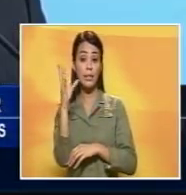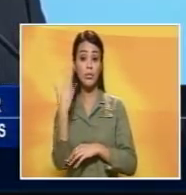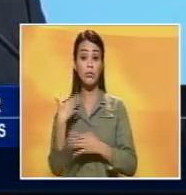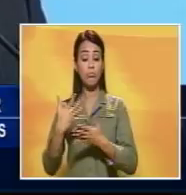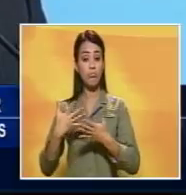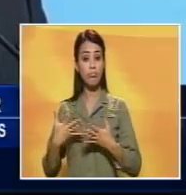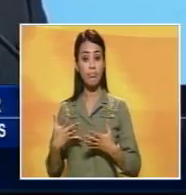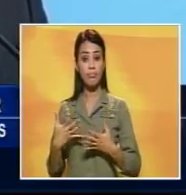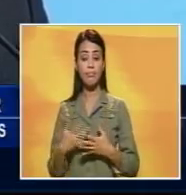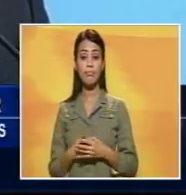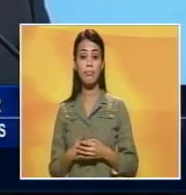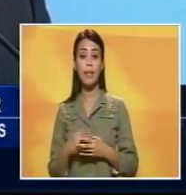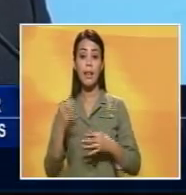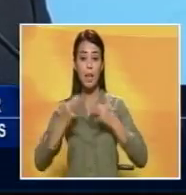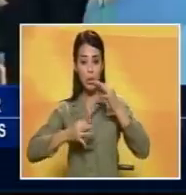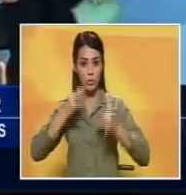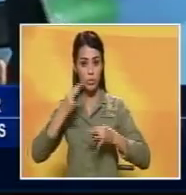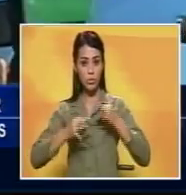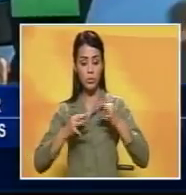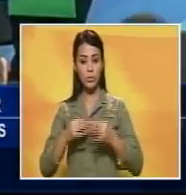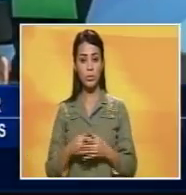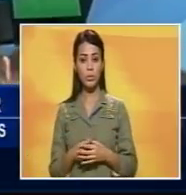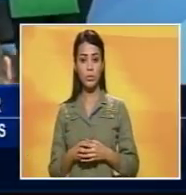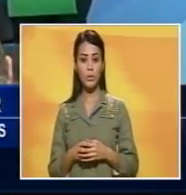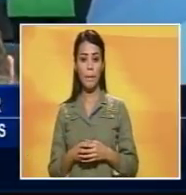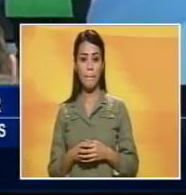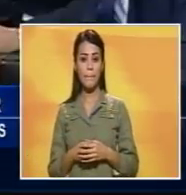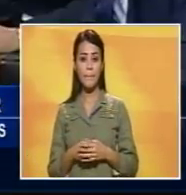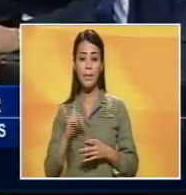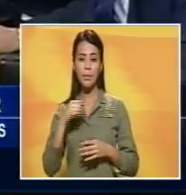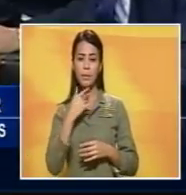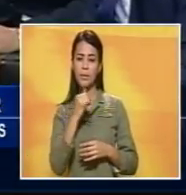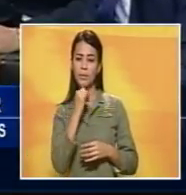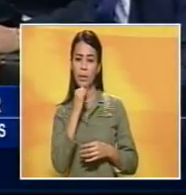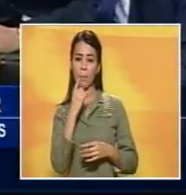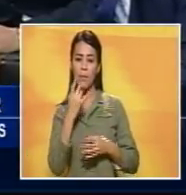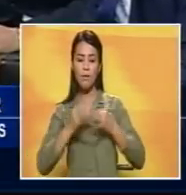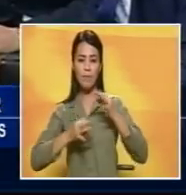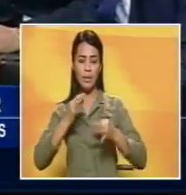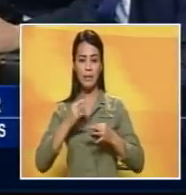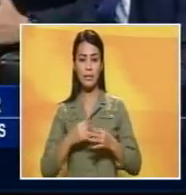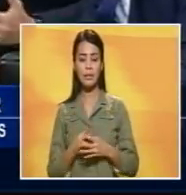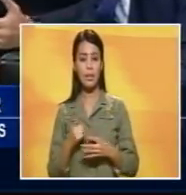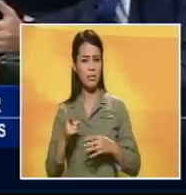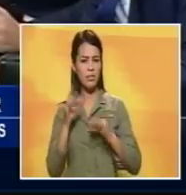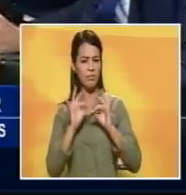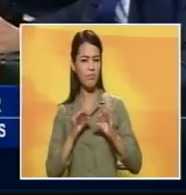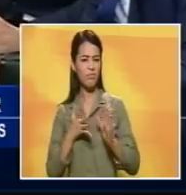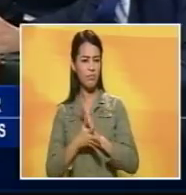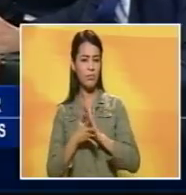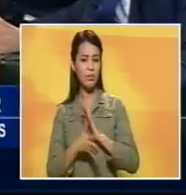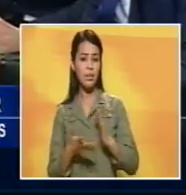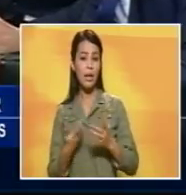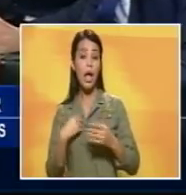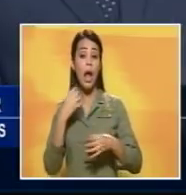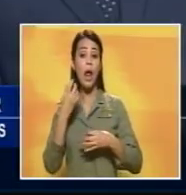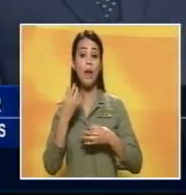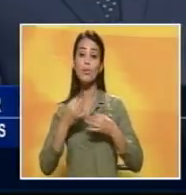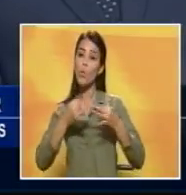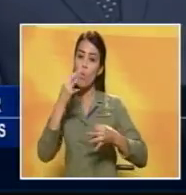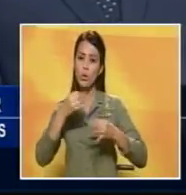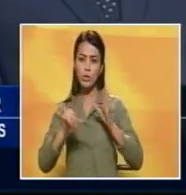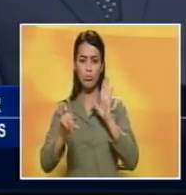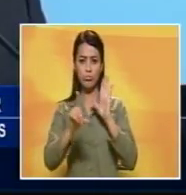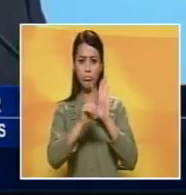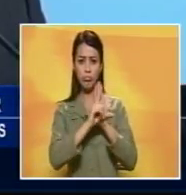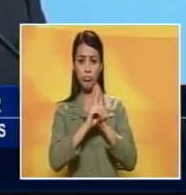de obstrucción a la justicia y asociación ilícita formuladas por la Fiscalía General. De esta forma, Temer logró evitar el juicio penal que podría